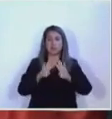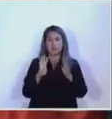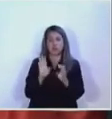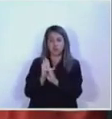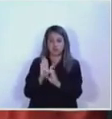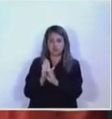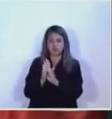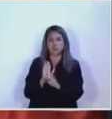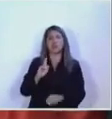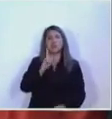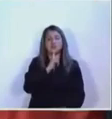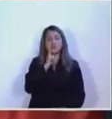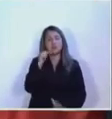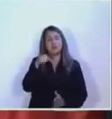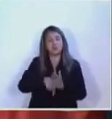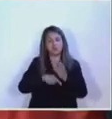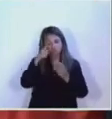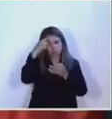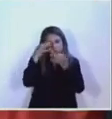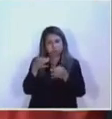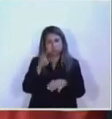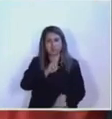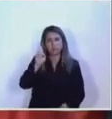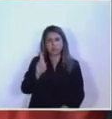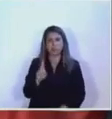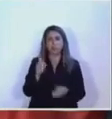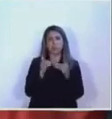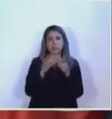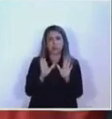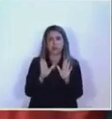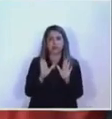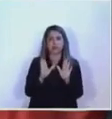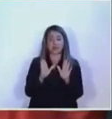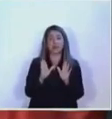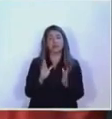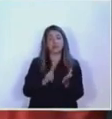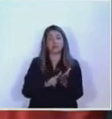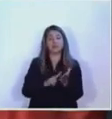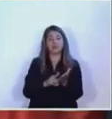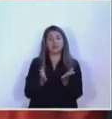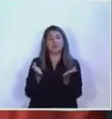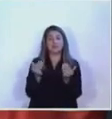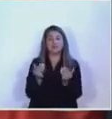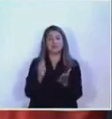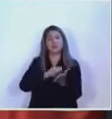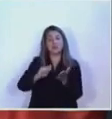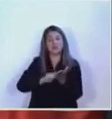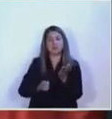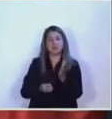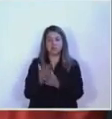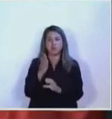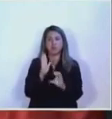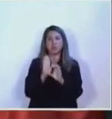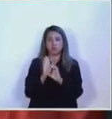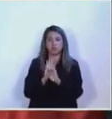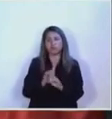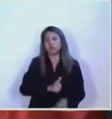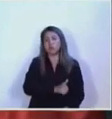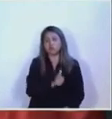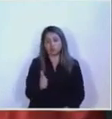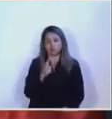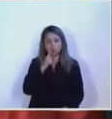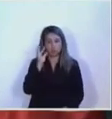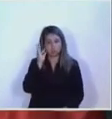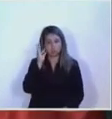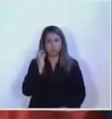porque tenemos la profunda convicción republicana, democrática y soberana de la necesidad de escribir una constitución para todos y